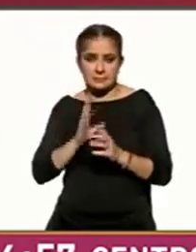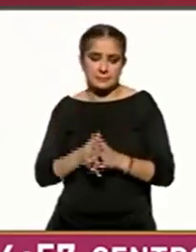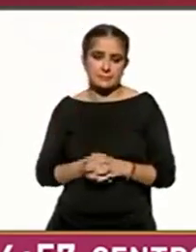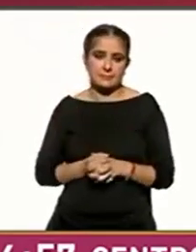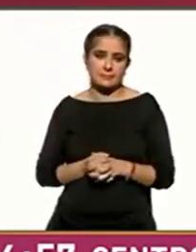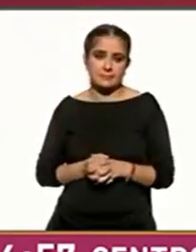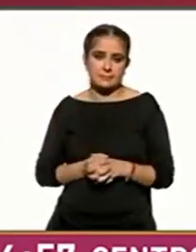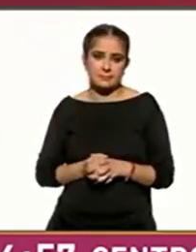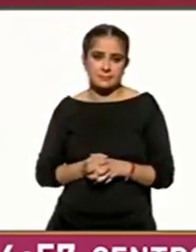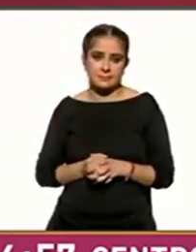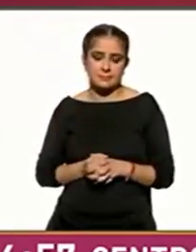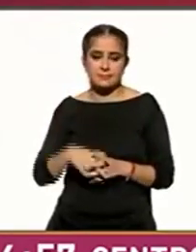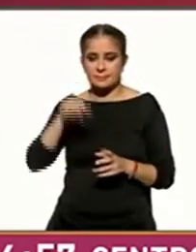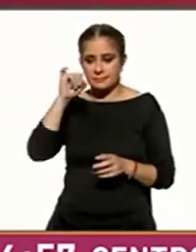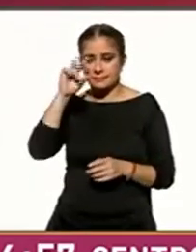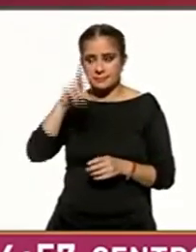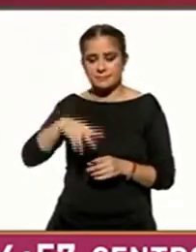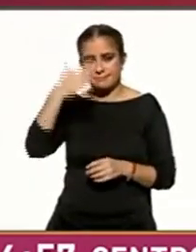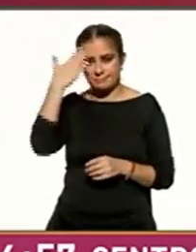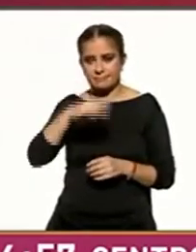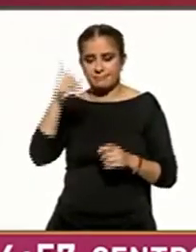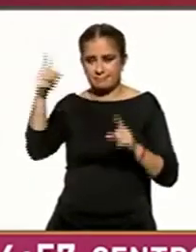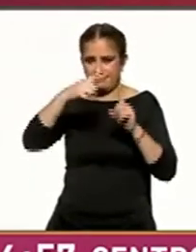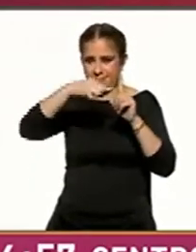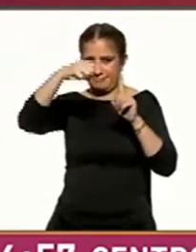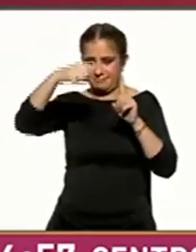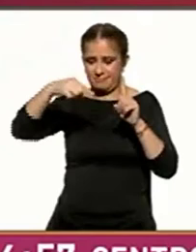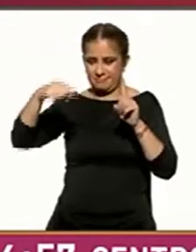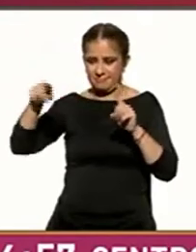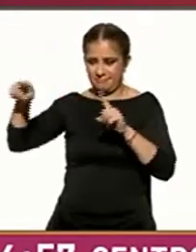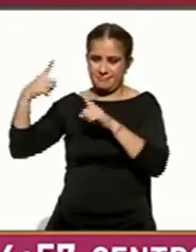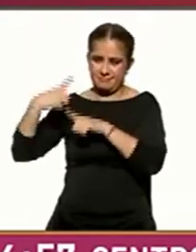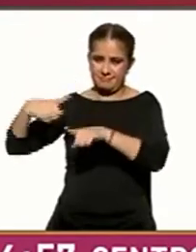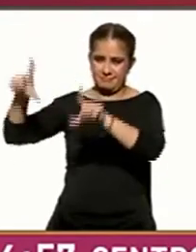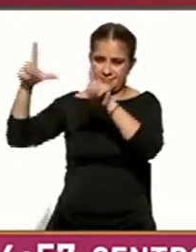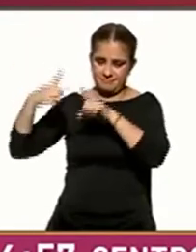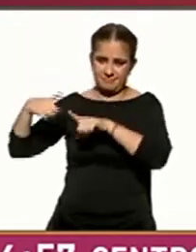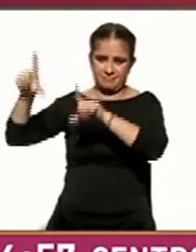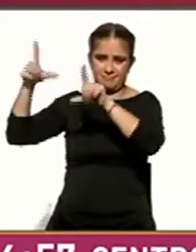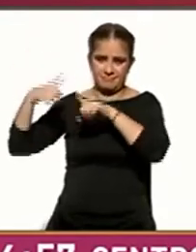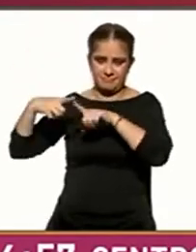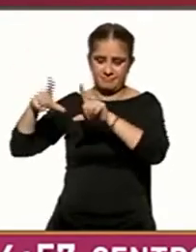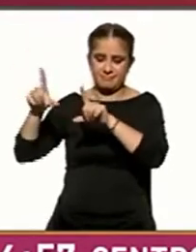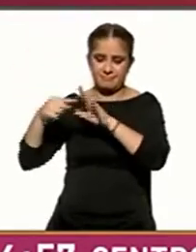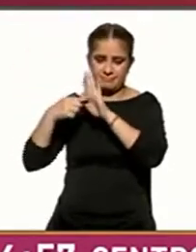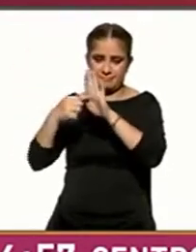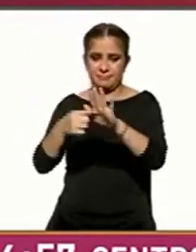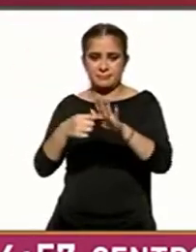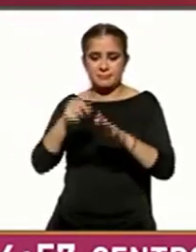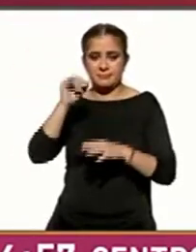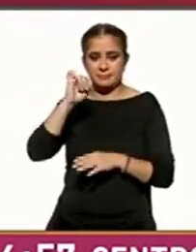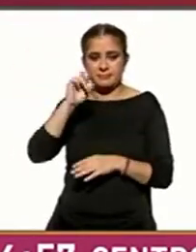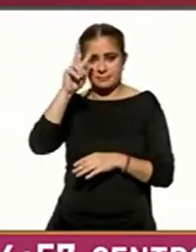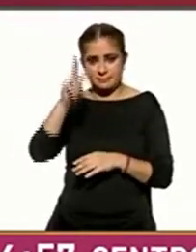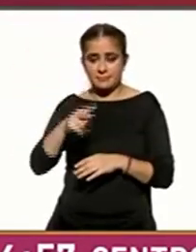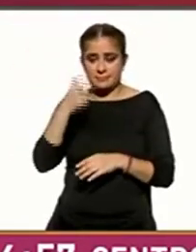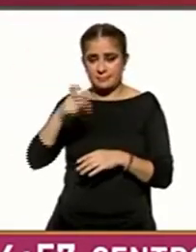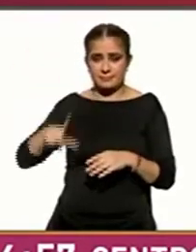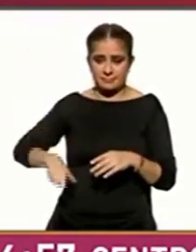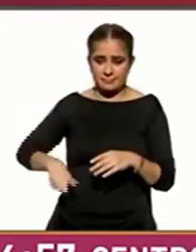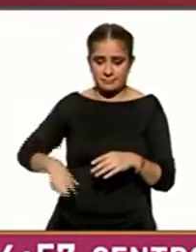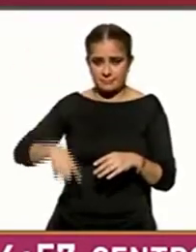Sí, además sabemos, como bien lo señalan las gráficas que nos has presentado y por los estudios de parametría, que esta campaña del